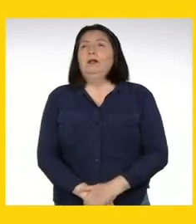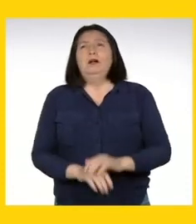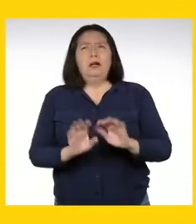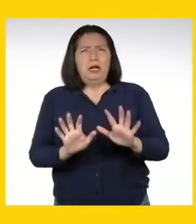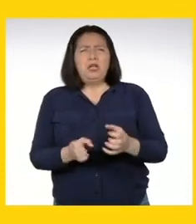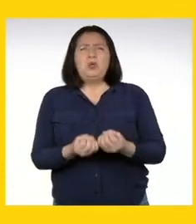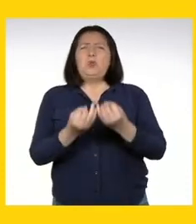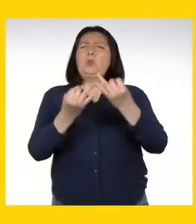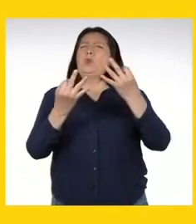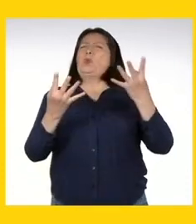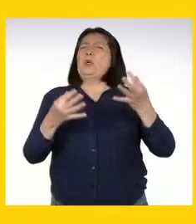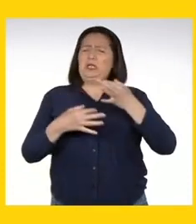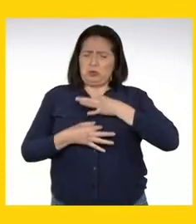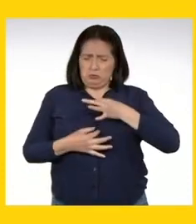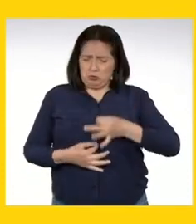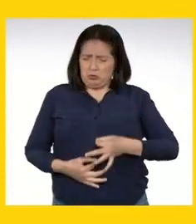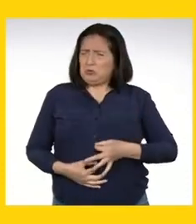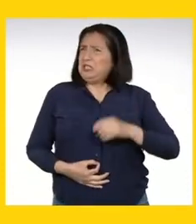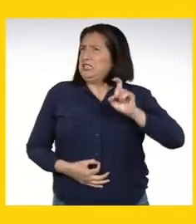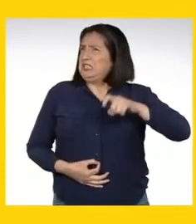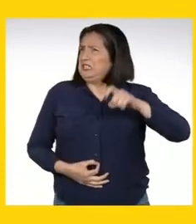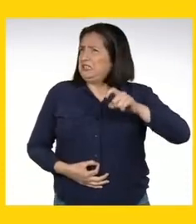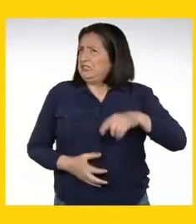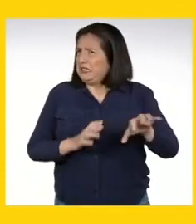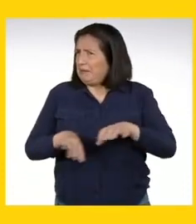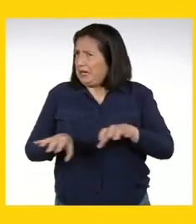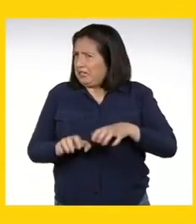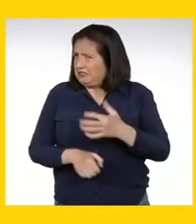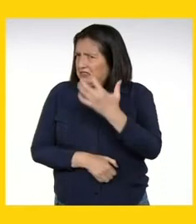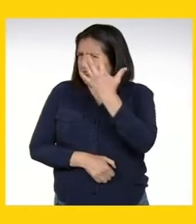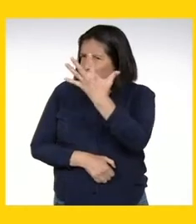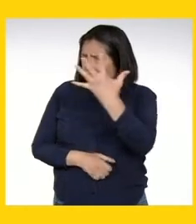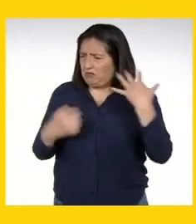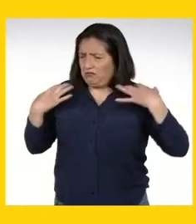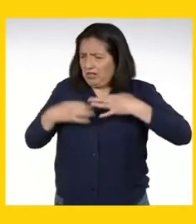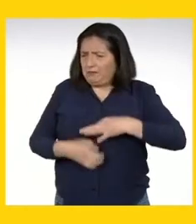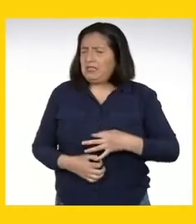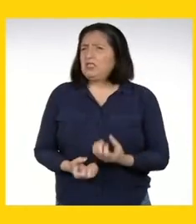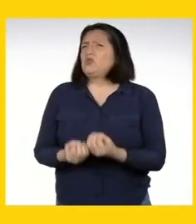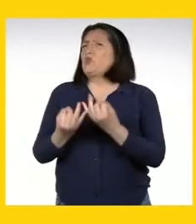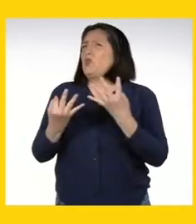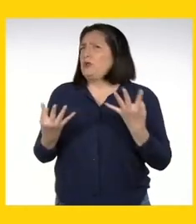¿Cuántos botones necesitará para hacer 5 camisas?